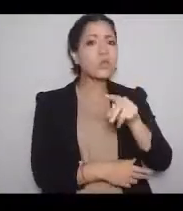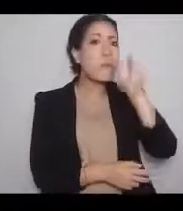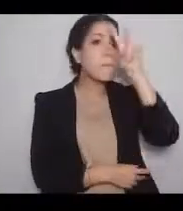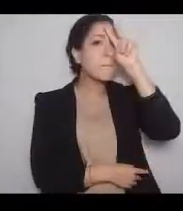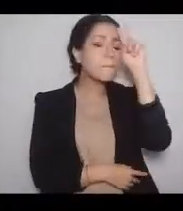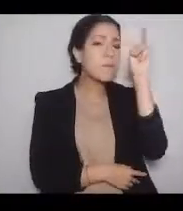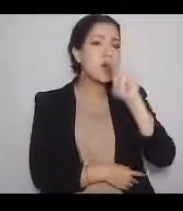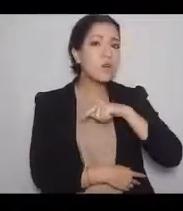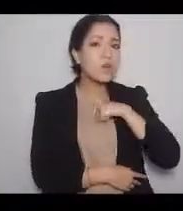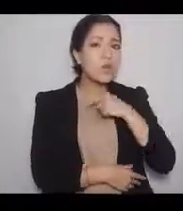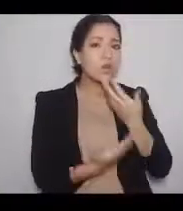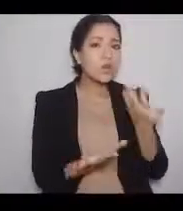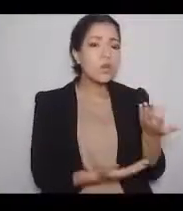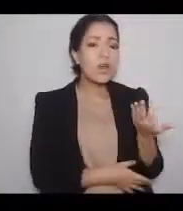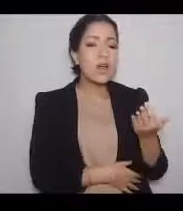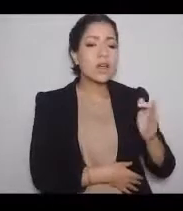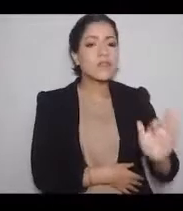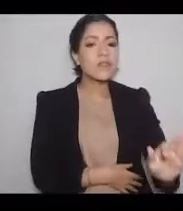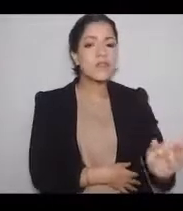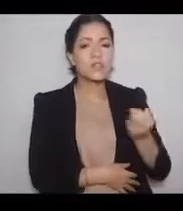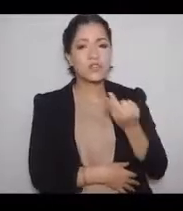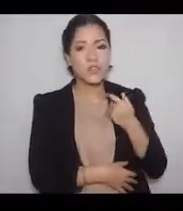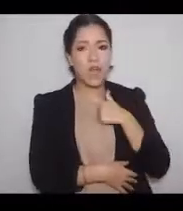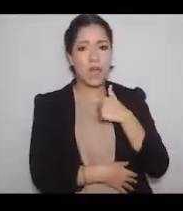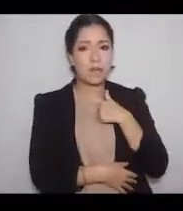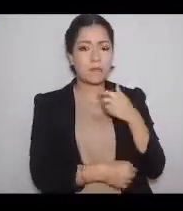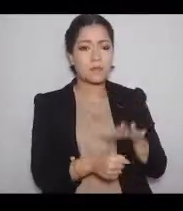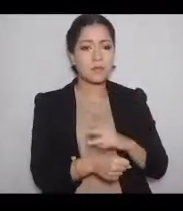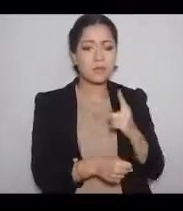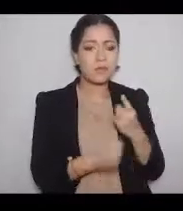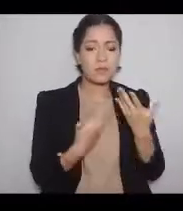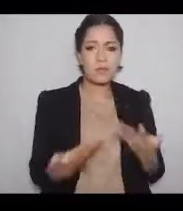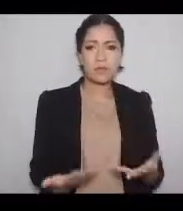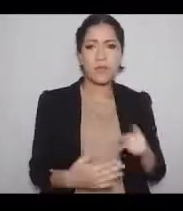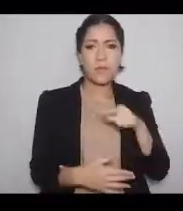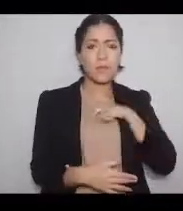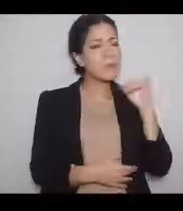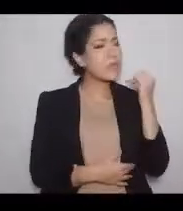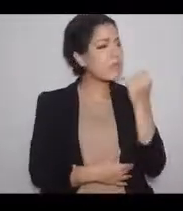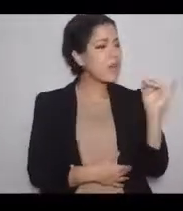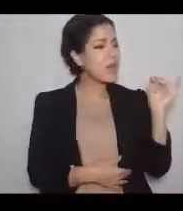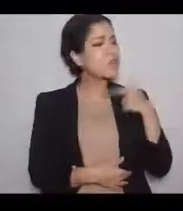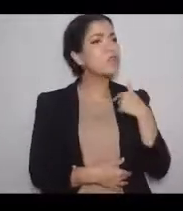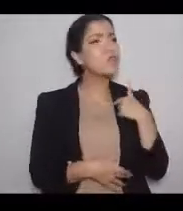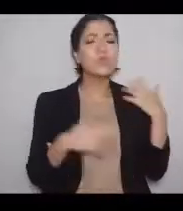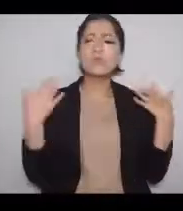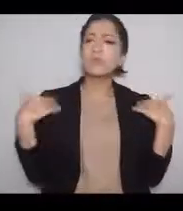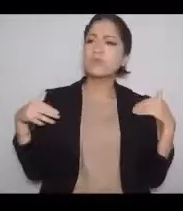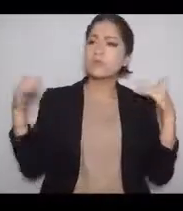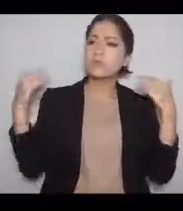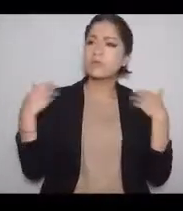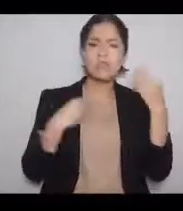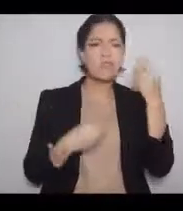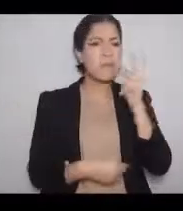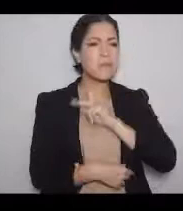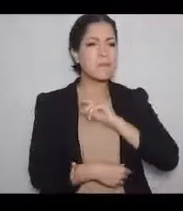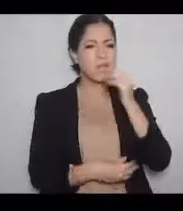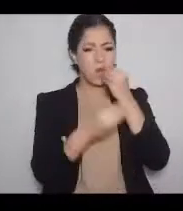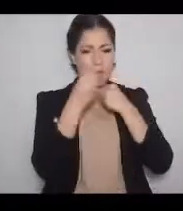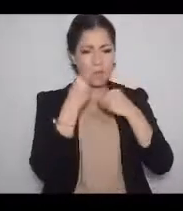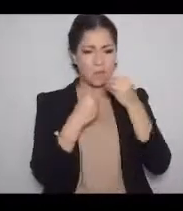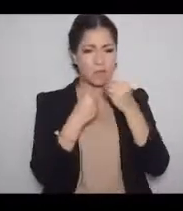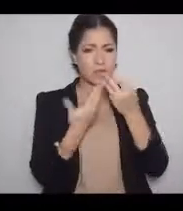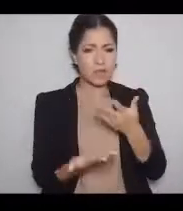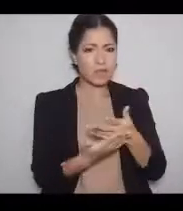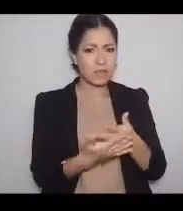Te atragantaste con mis conejos. Llevaste tu mal olor a todas las habitaciones, pero no fuiste